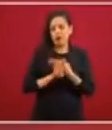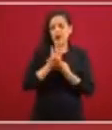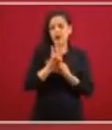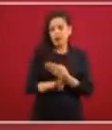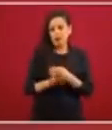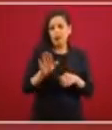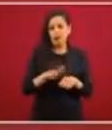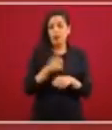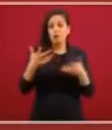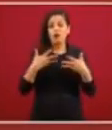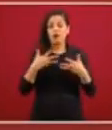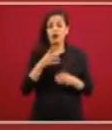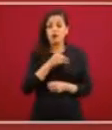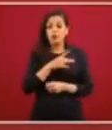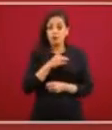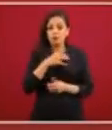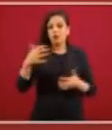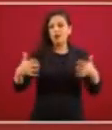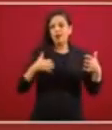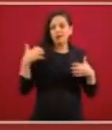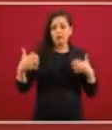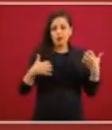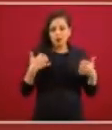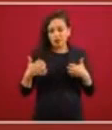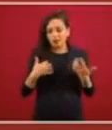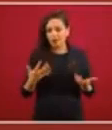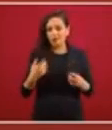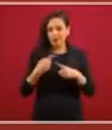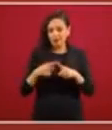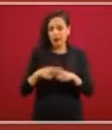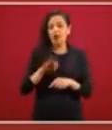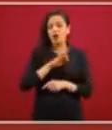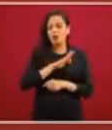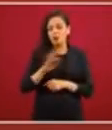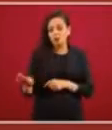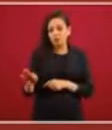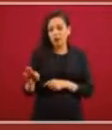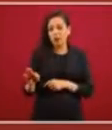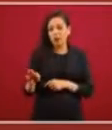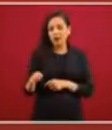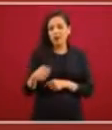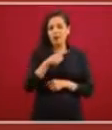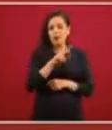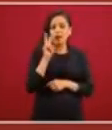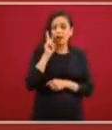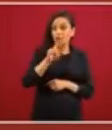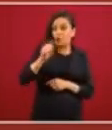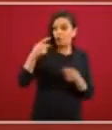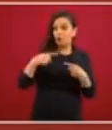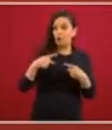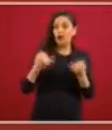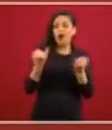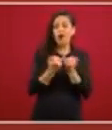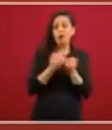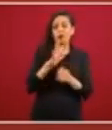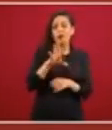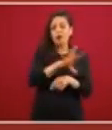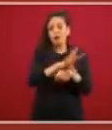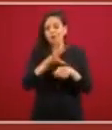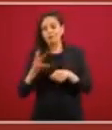ansiedad o con miedo, puede propagar el miedo y estas reacciones emocionales que se conviertan en una